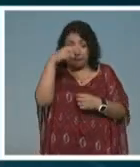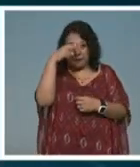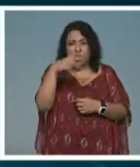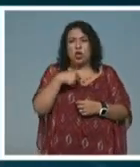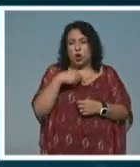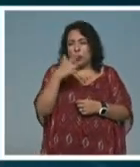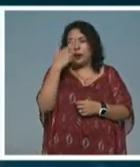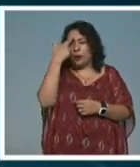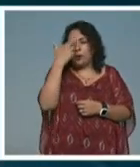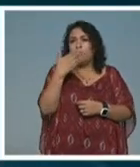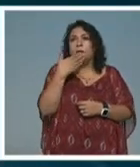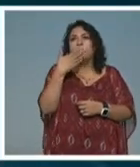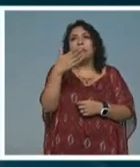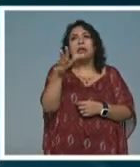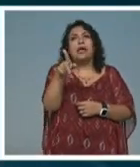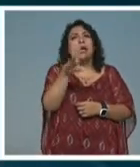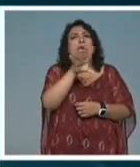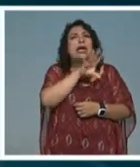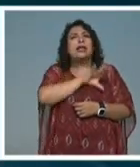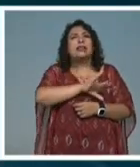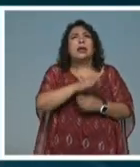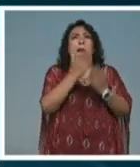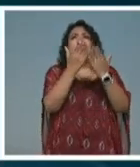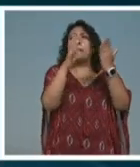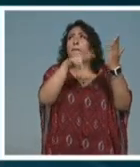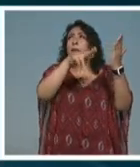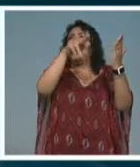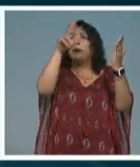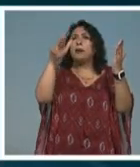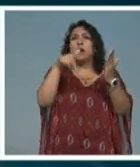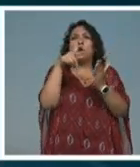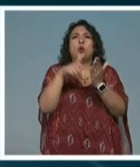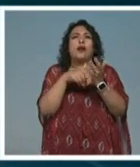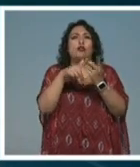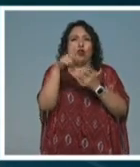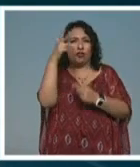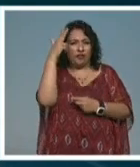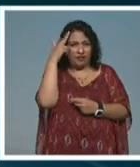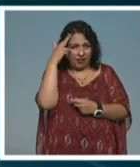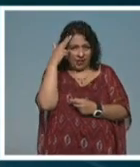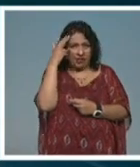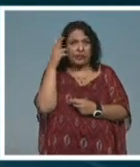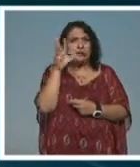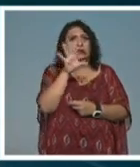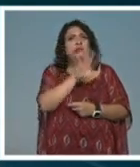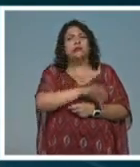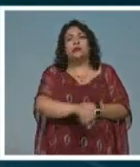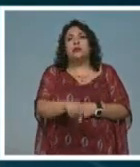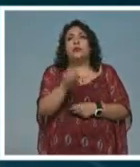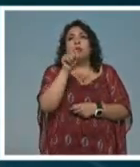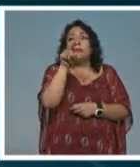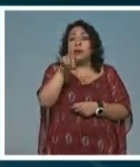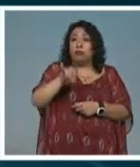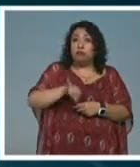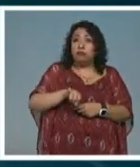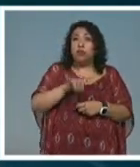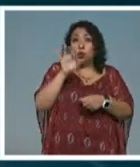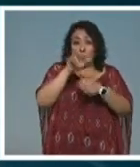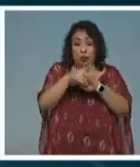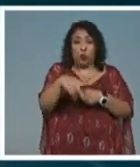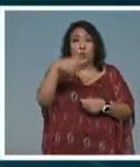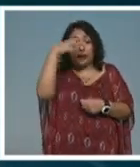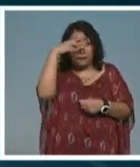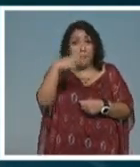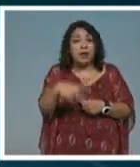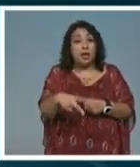yo recuerdo muy bien su fascinación por los murales en el Palacio de Bellas Artes y su interés por la cultura